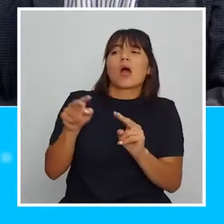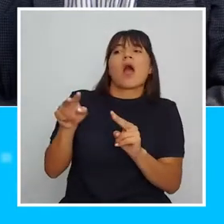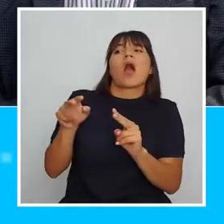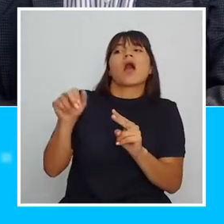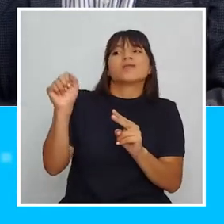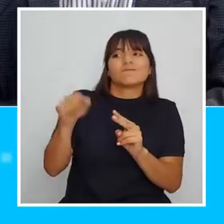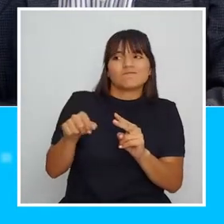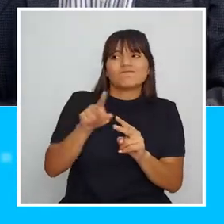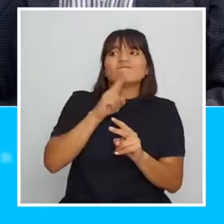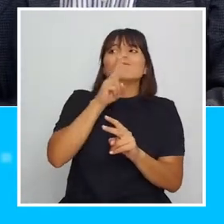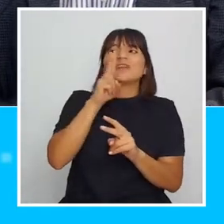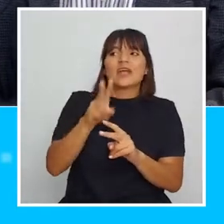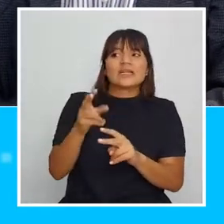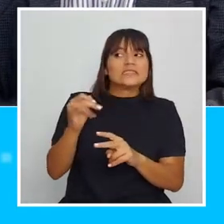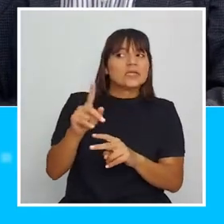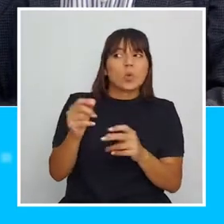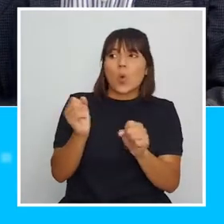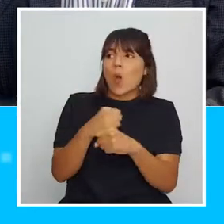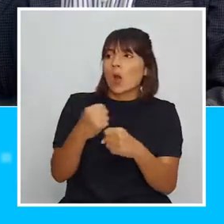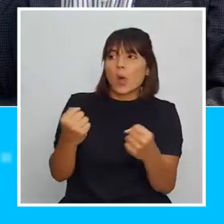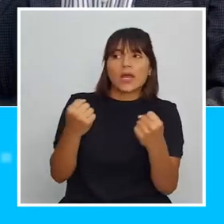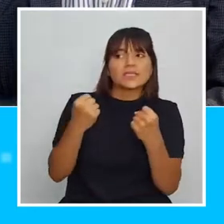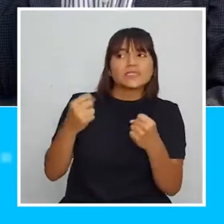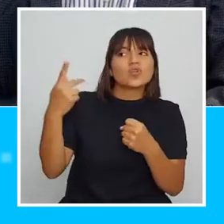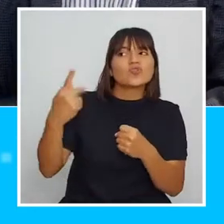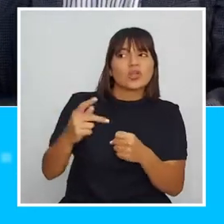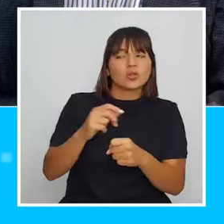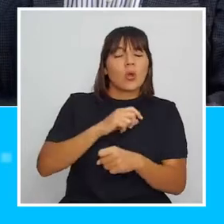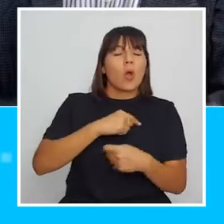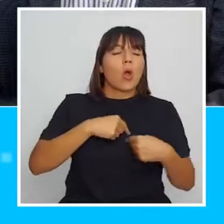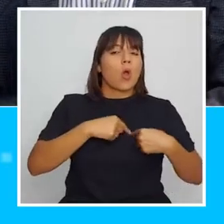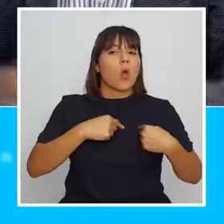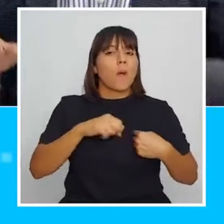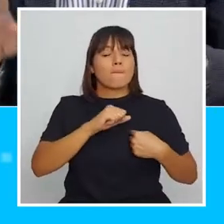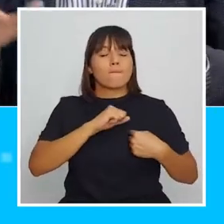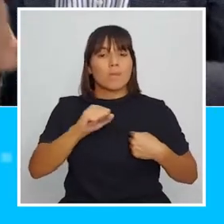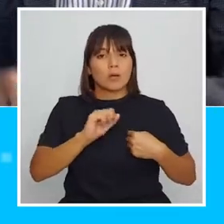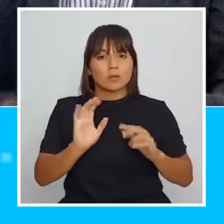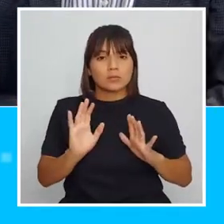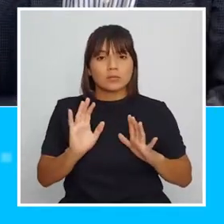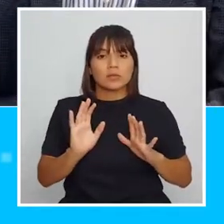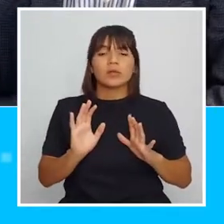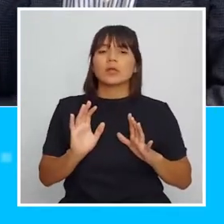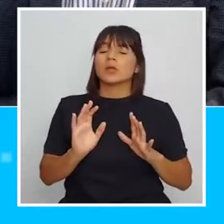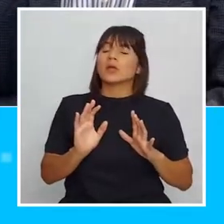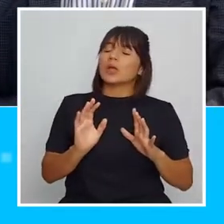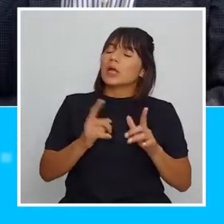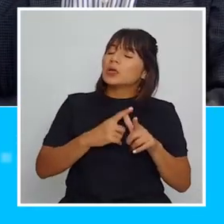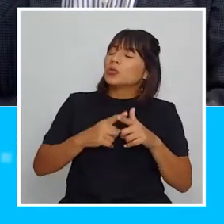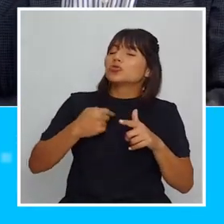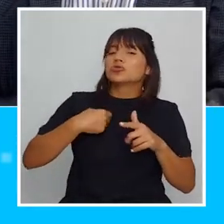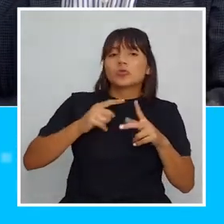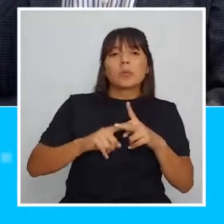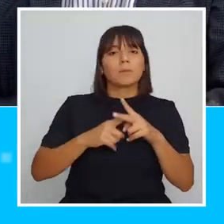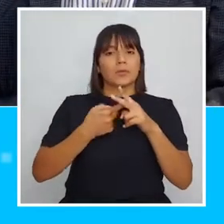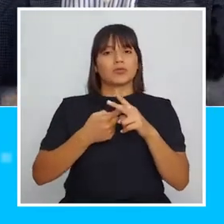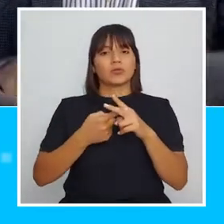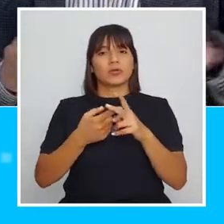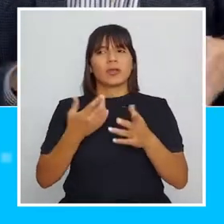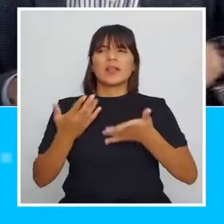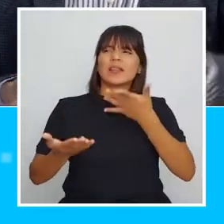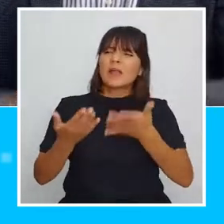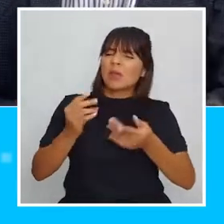una realidad. Y entonces mejor comienzo a hacer ejercicio. Que llueve un poquillo, ahí después me